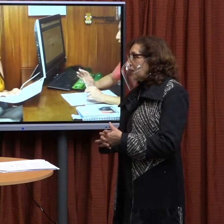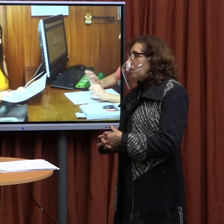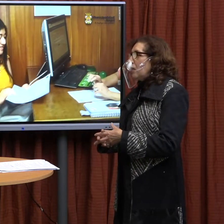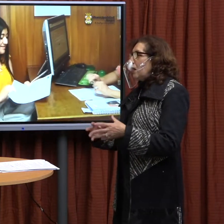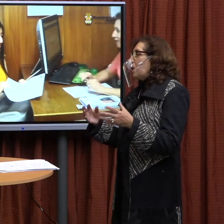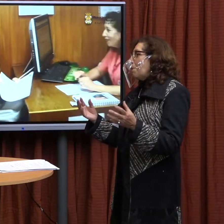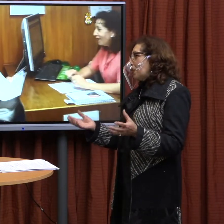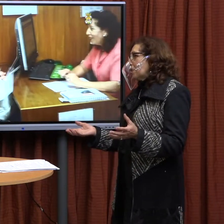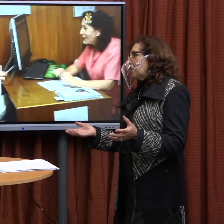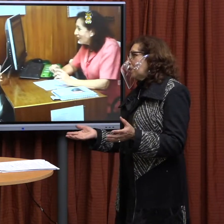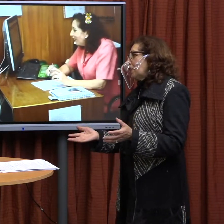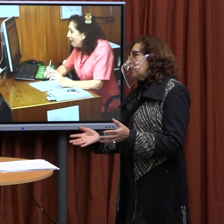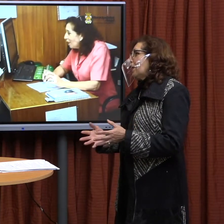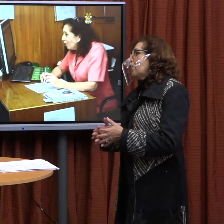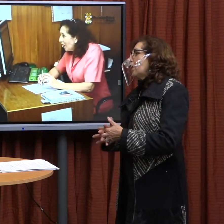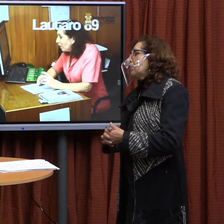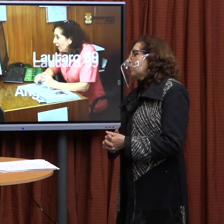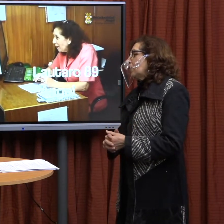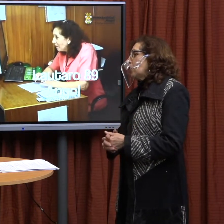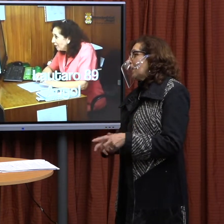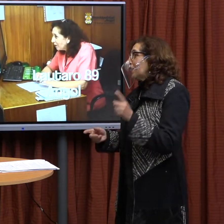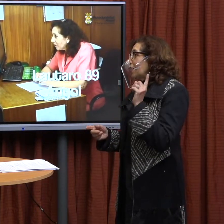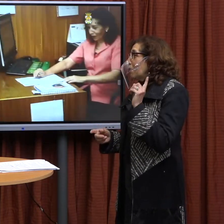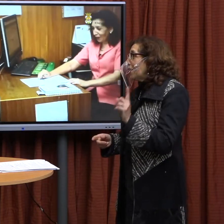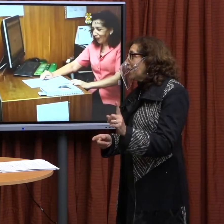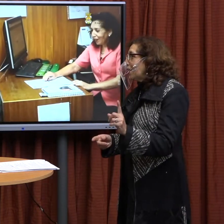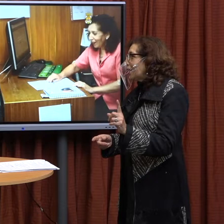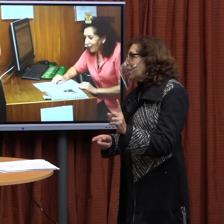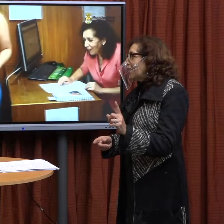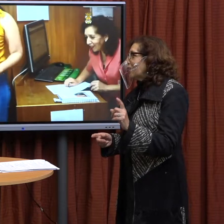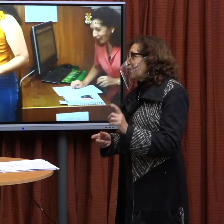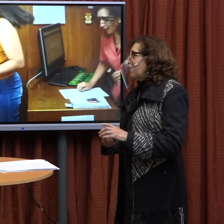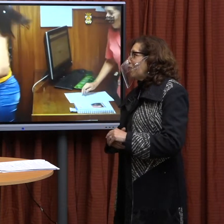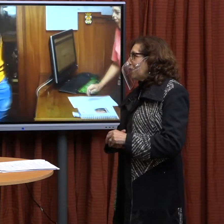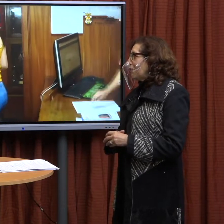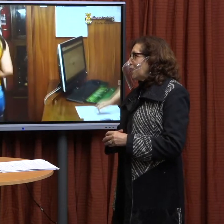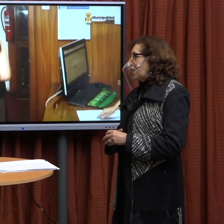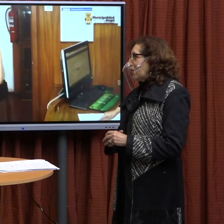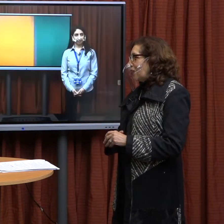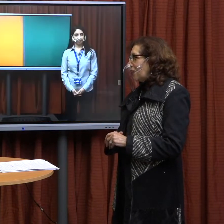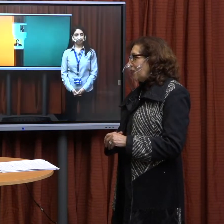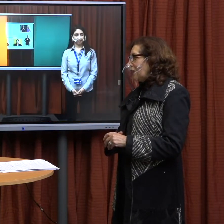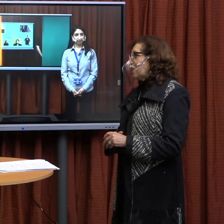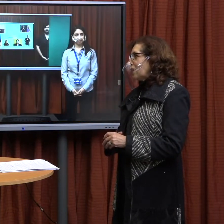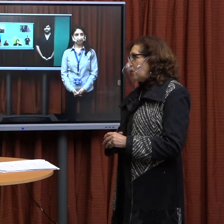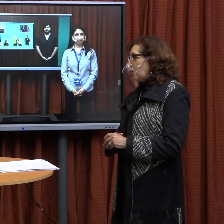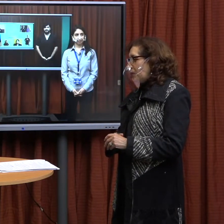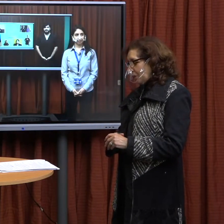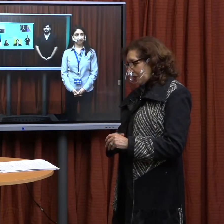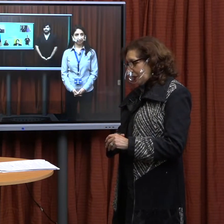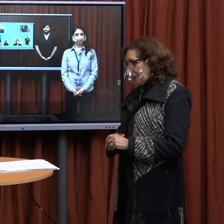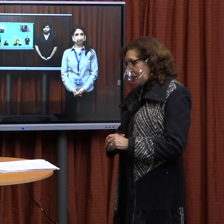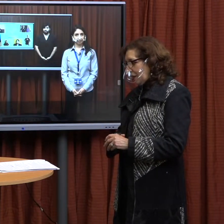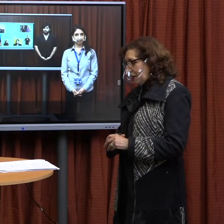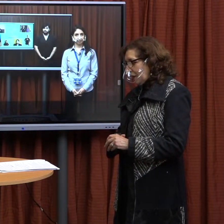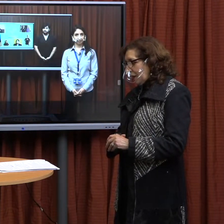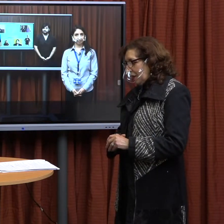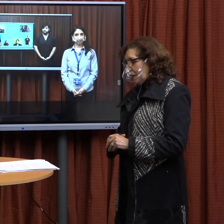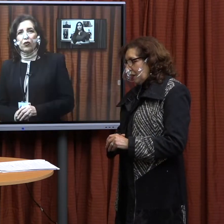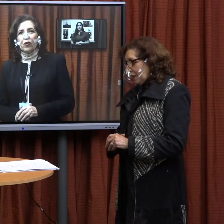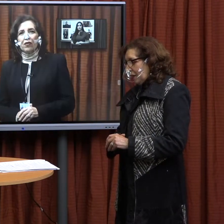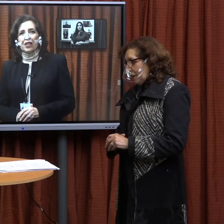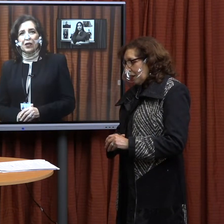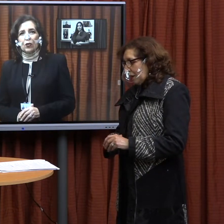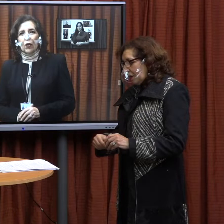necesarios, van a hacer entrega a los estudiantes de pre-kinder, que son los beneficiarios de este rincón. Buena iniciativa. Qué buena